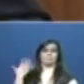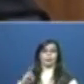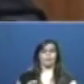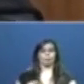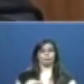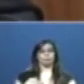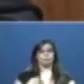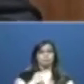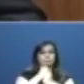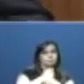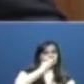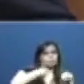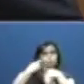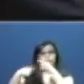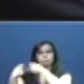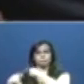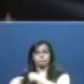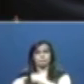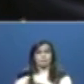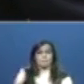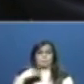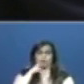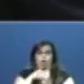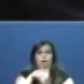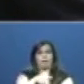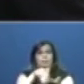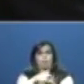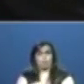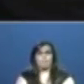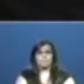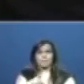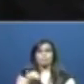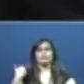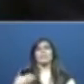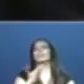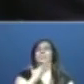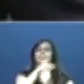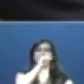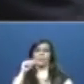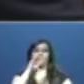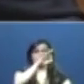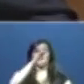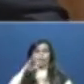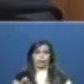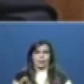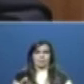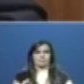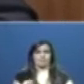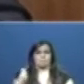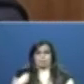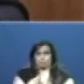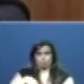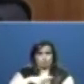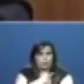operaciones de endeudamiento que en este momento cubren ya el 100% de nuestras iniciales necesidades